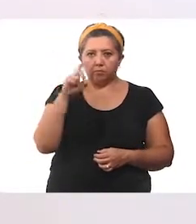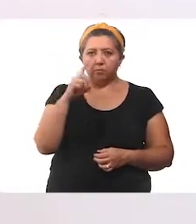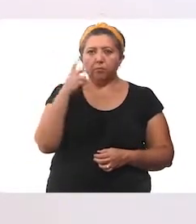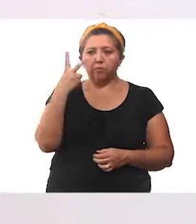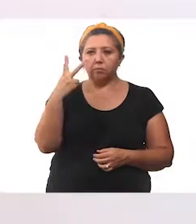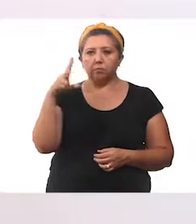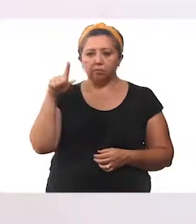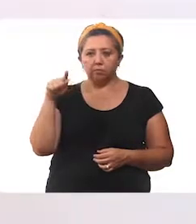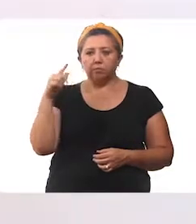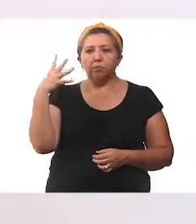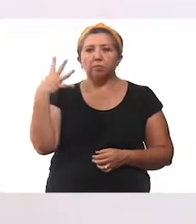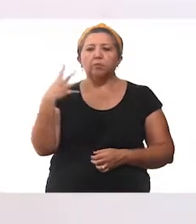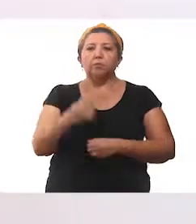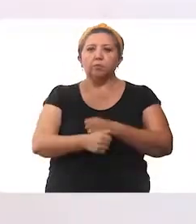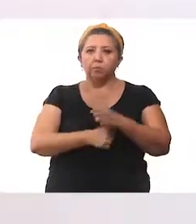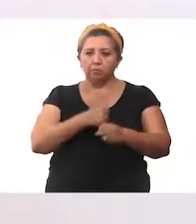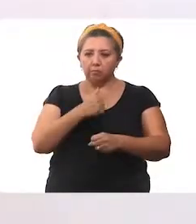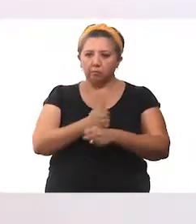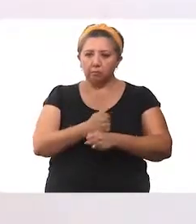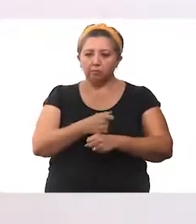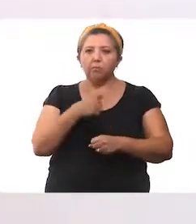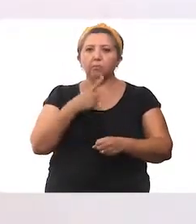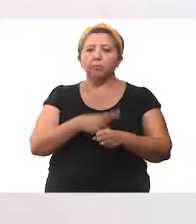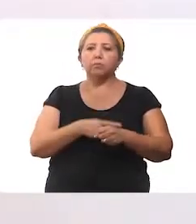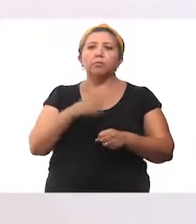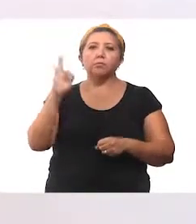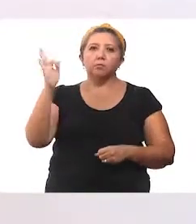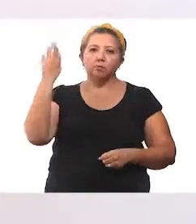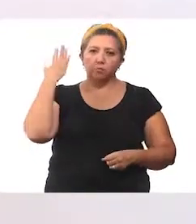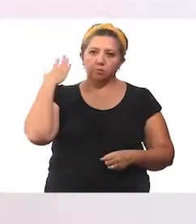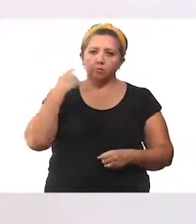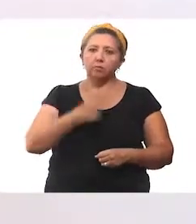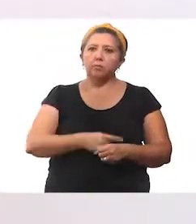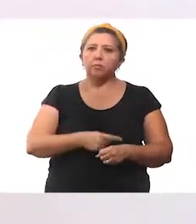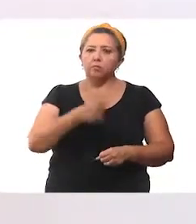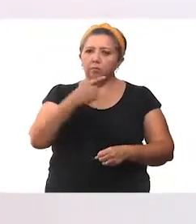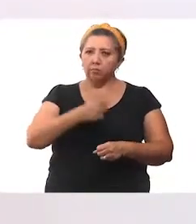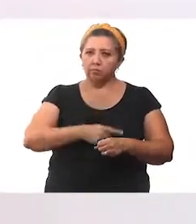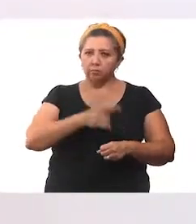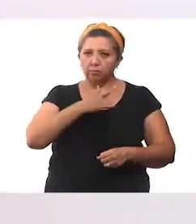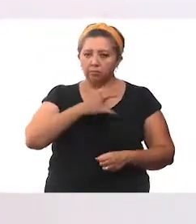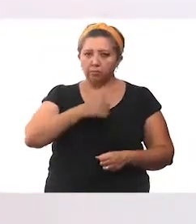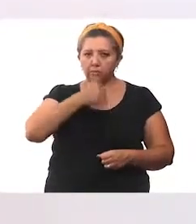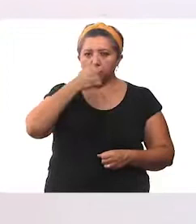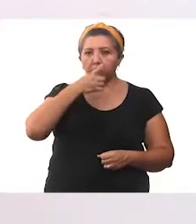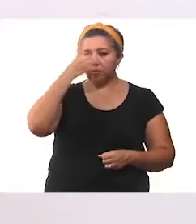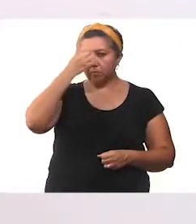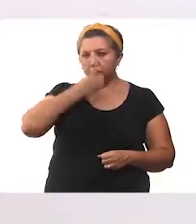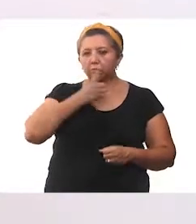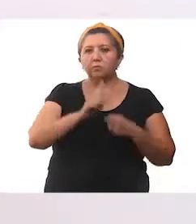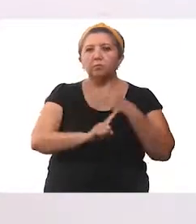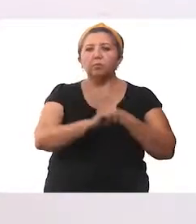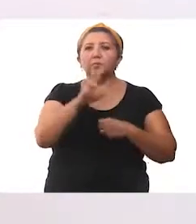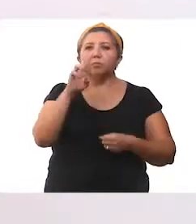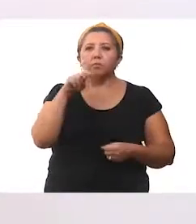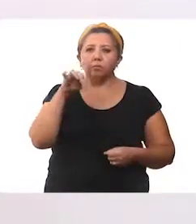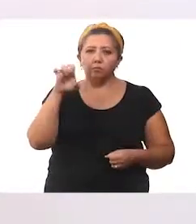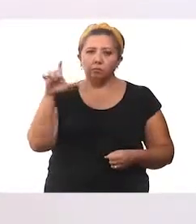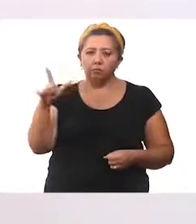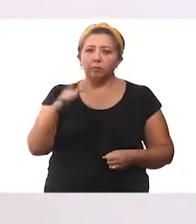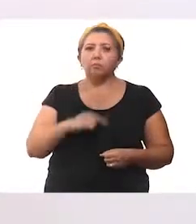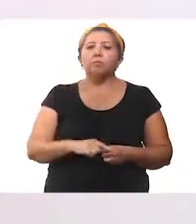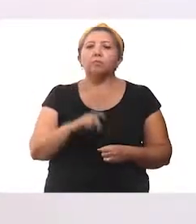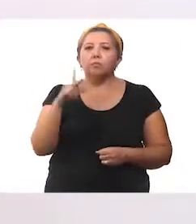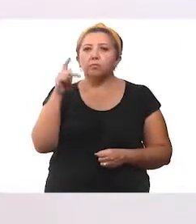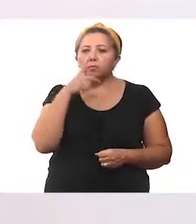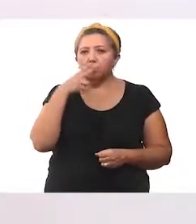edad de 32 a 74 años. Sus principales enfermedades fueron hipertensión arterial, diabetes, insuficiencia renal